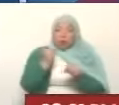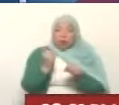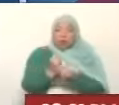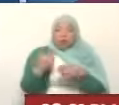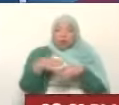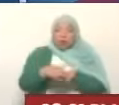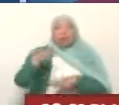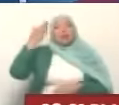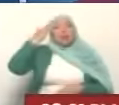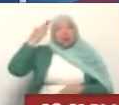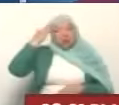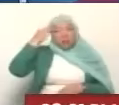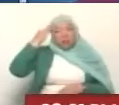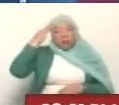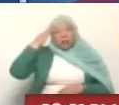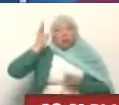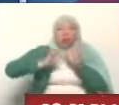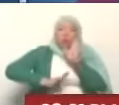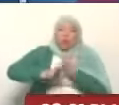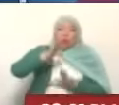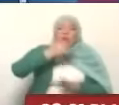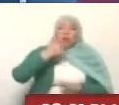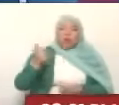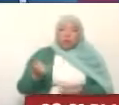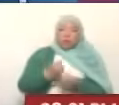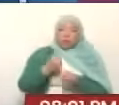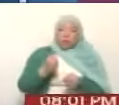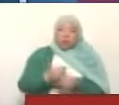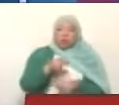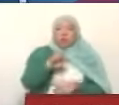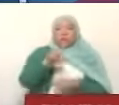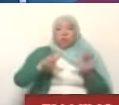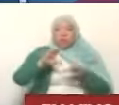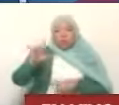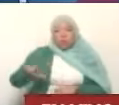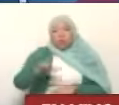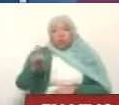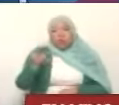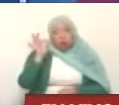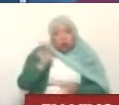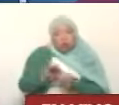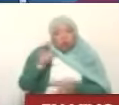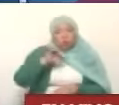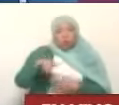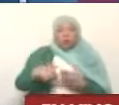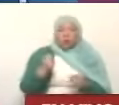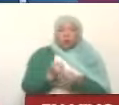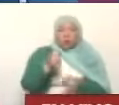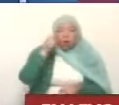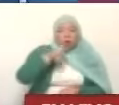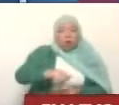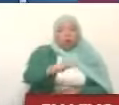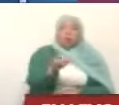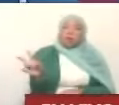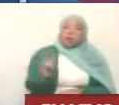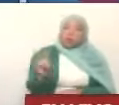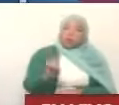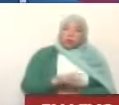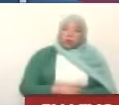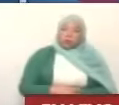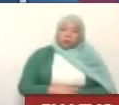lo sabemos hacer, crecerán y crecerán, y el 28 será una gran sorpresa favorable al pueblo de Venezuela. Sí,